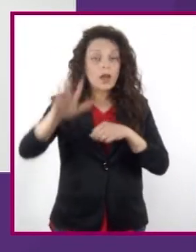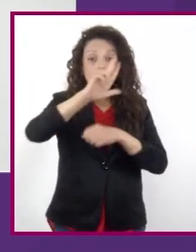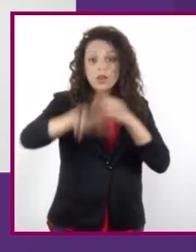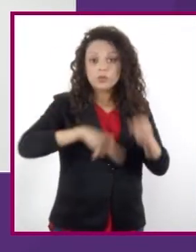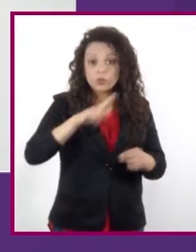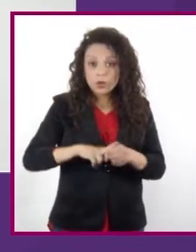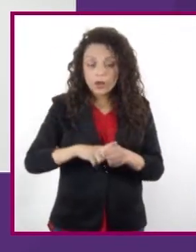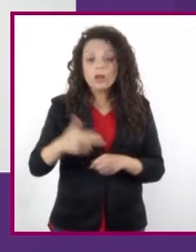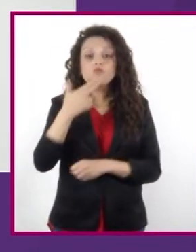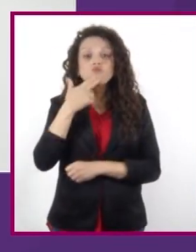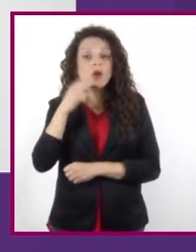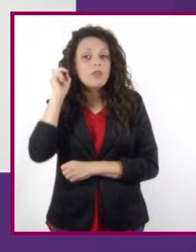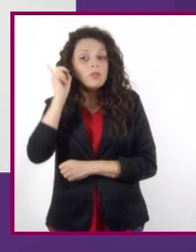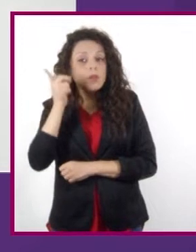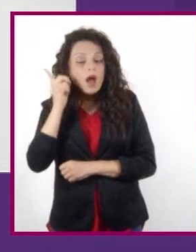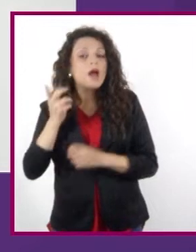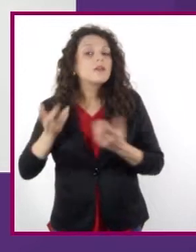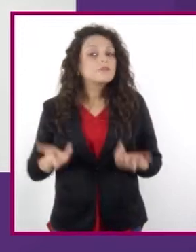diaria.